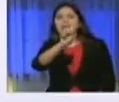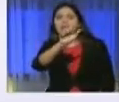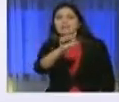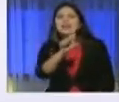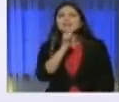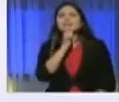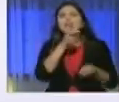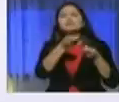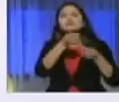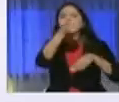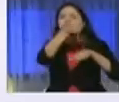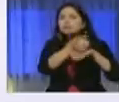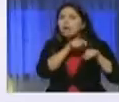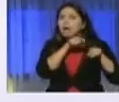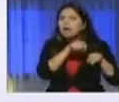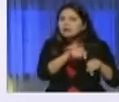oligarquía